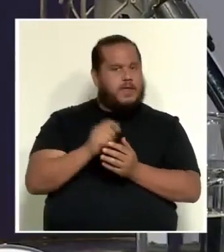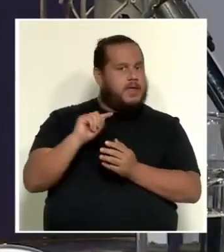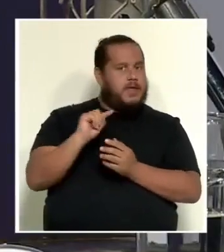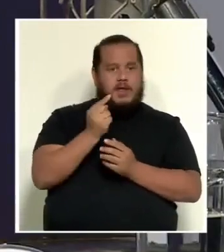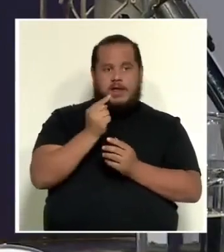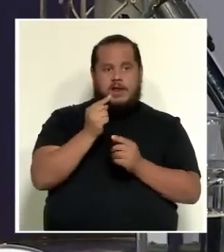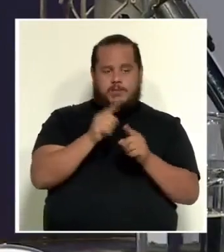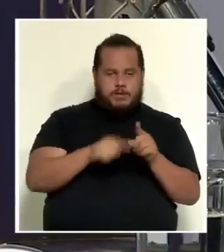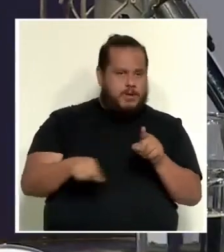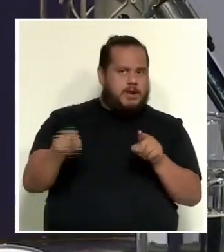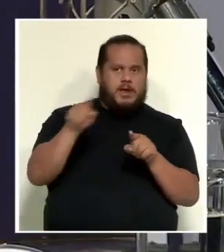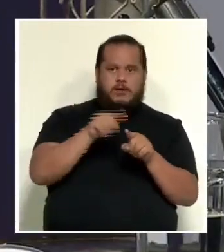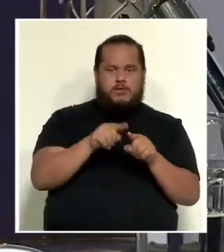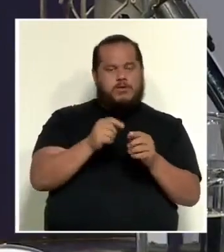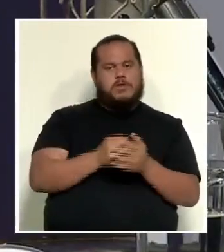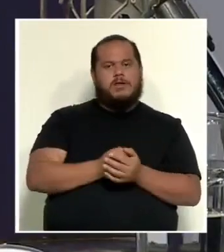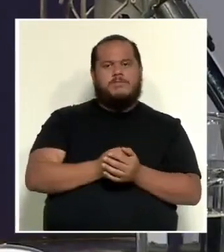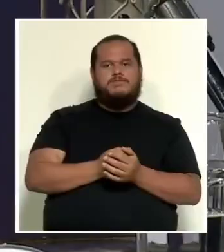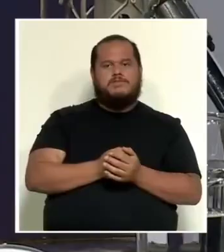primera ronda